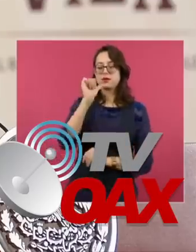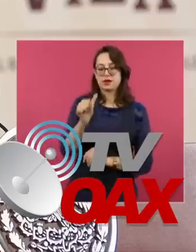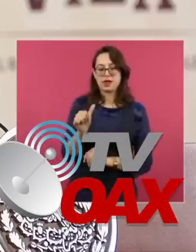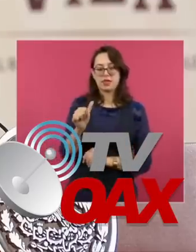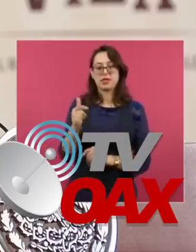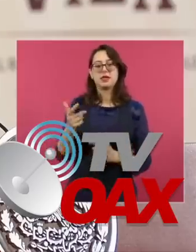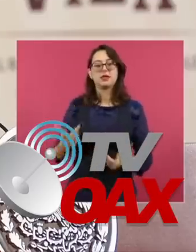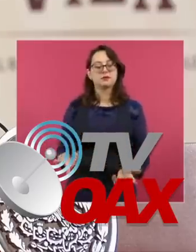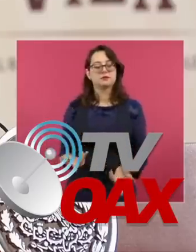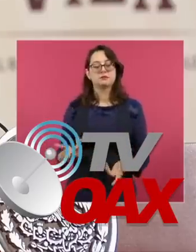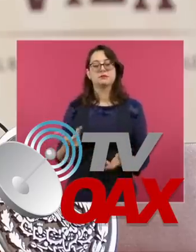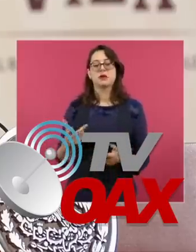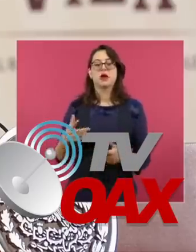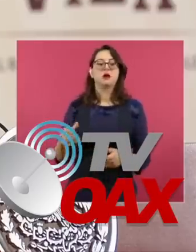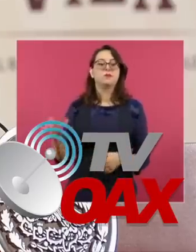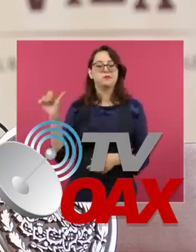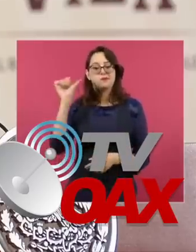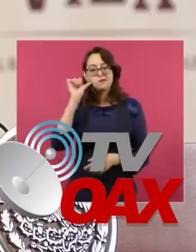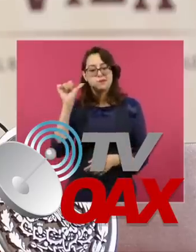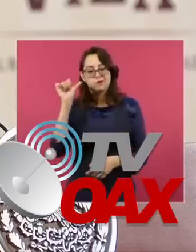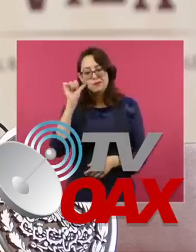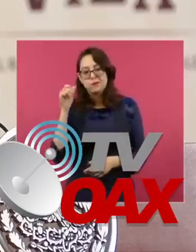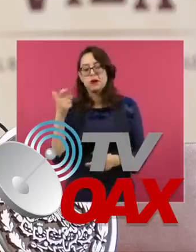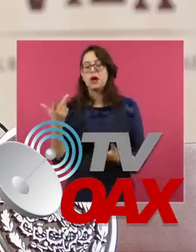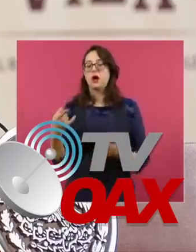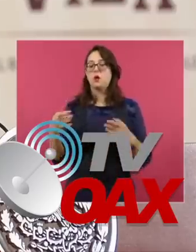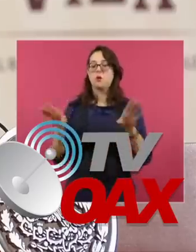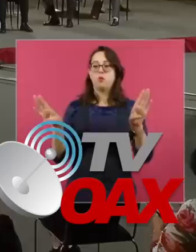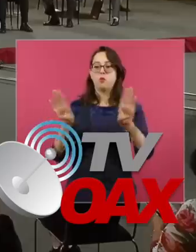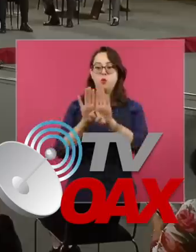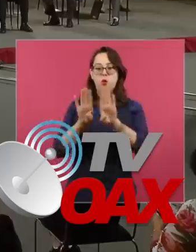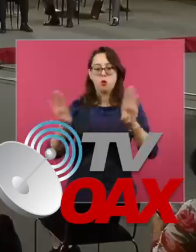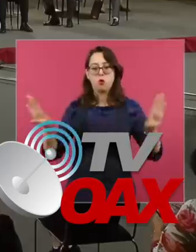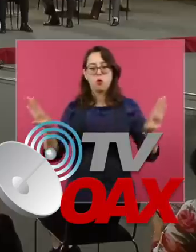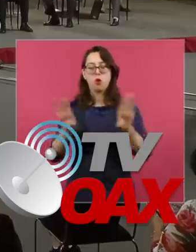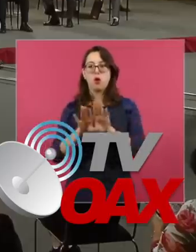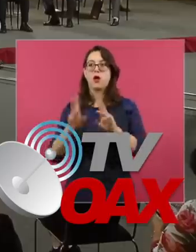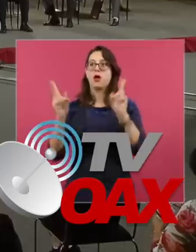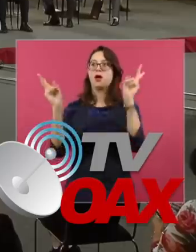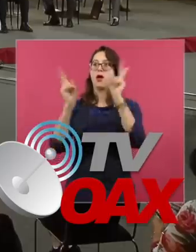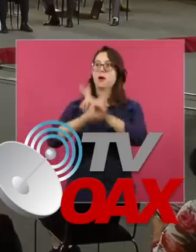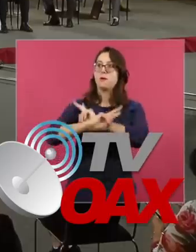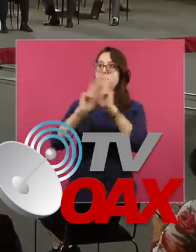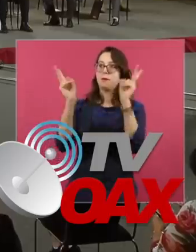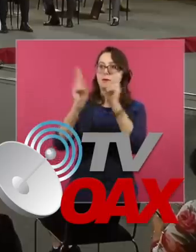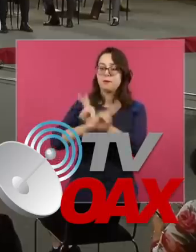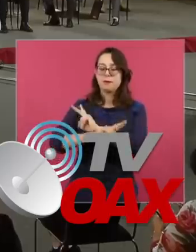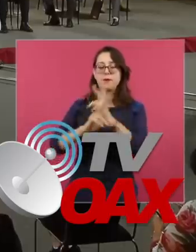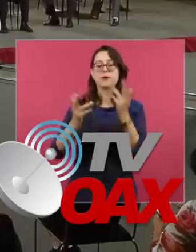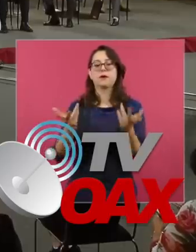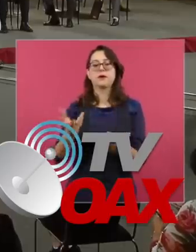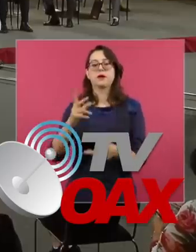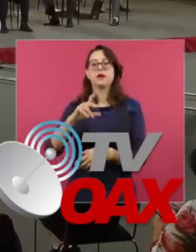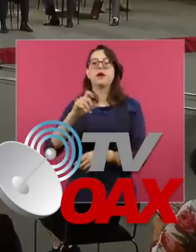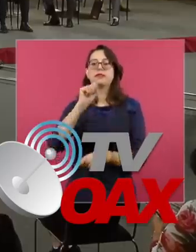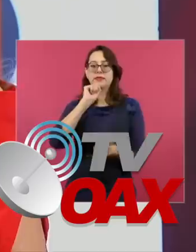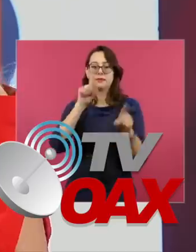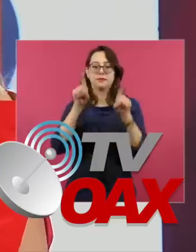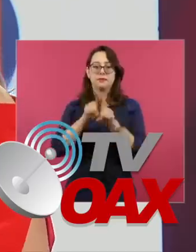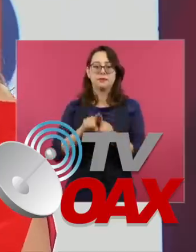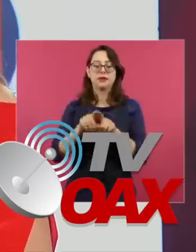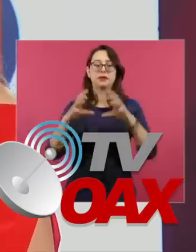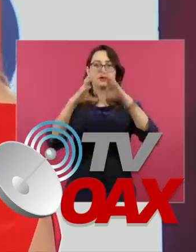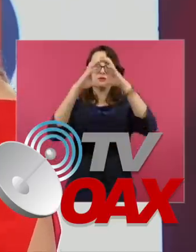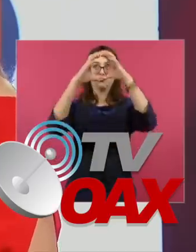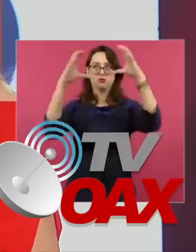están haciendo: todo el sistema neumático, de control de puertas, de ventilación primero, después de aire acondicionado, ya que se